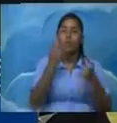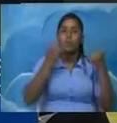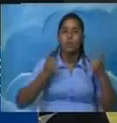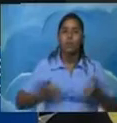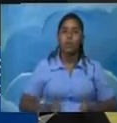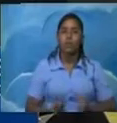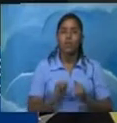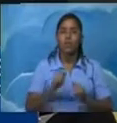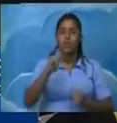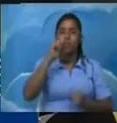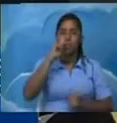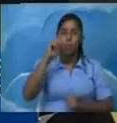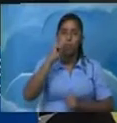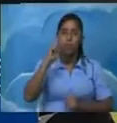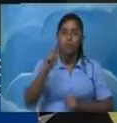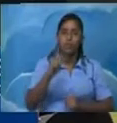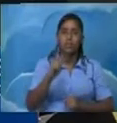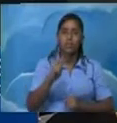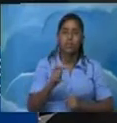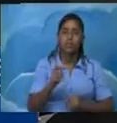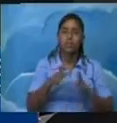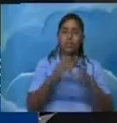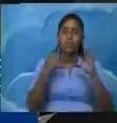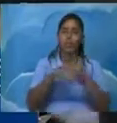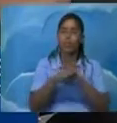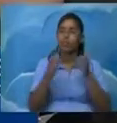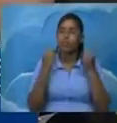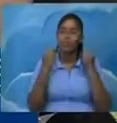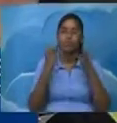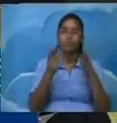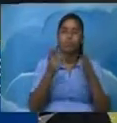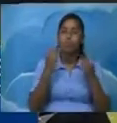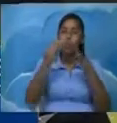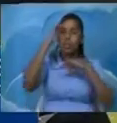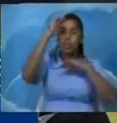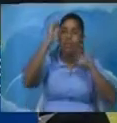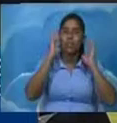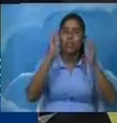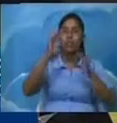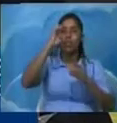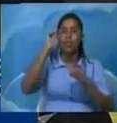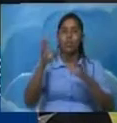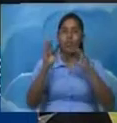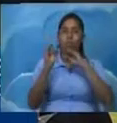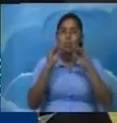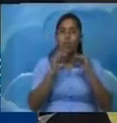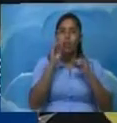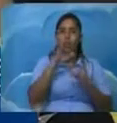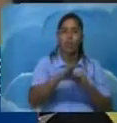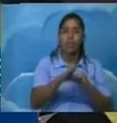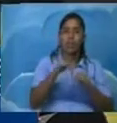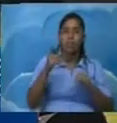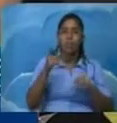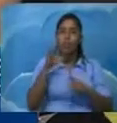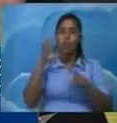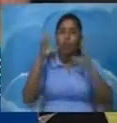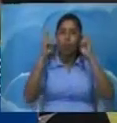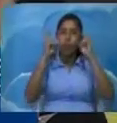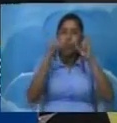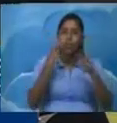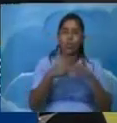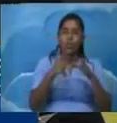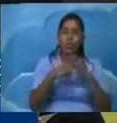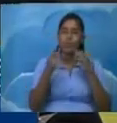primogénitos machos. Vamos a darnos un verdadero banquete. Mucha atención a lo que Dios nos va a hablar. Estaremos oyendo cosas